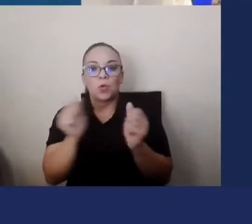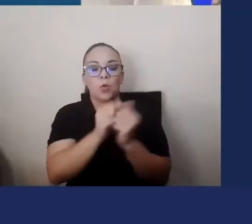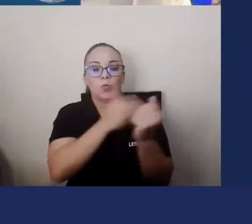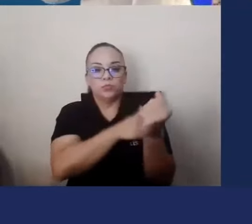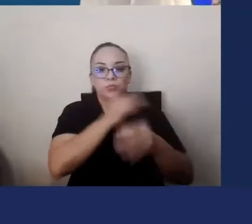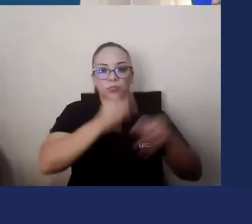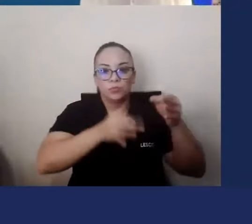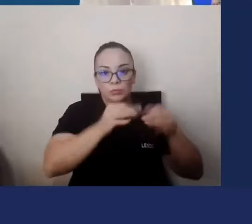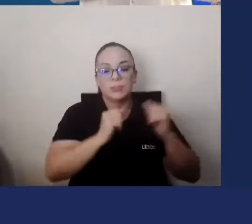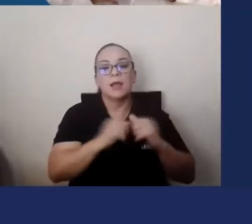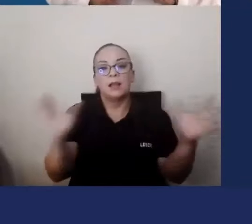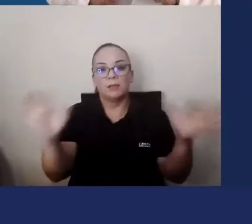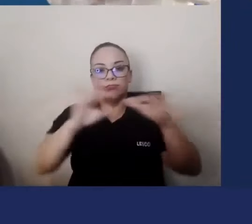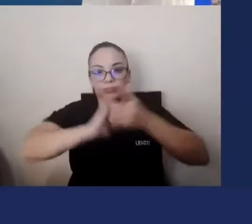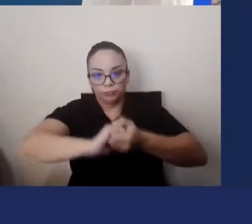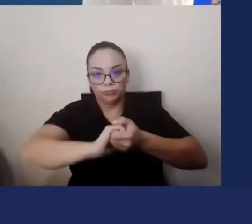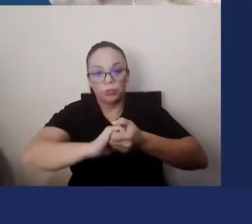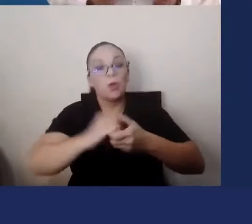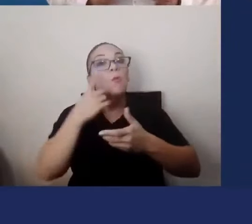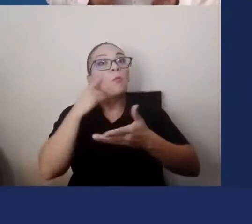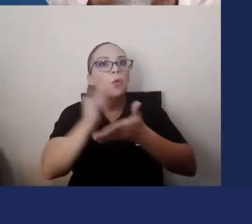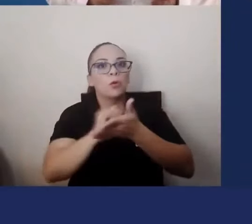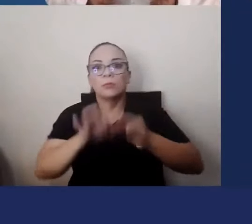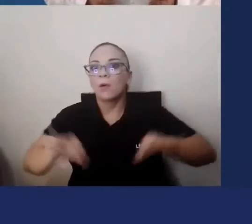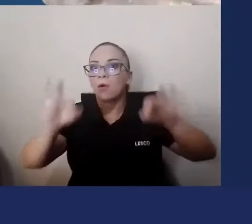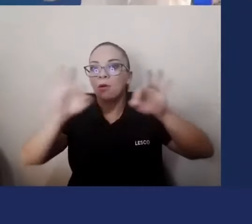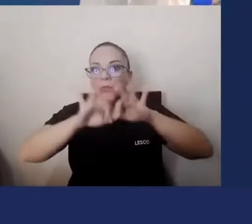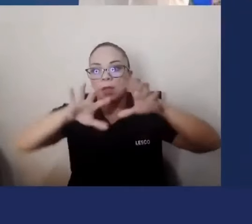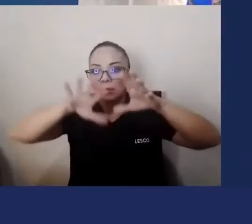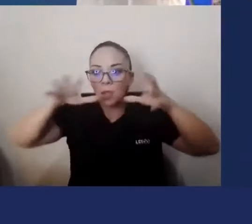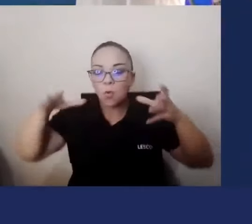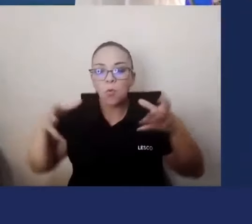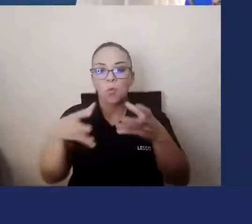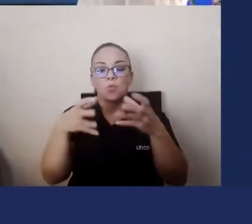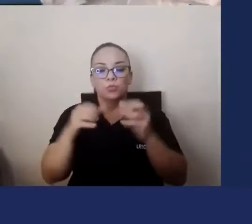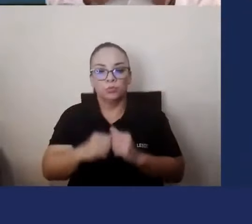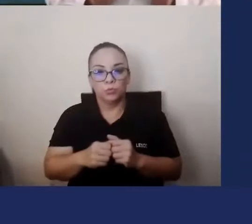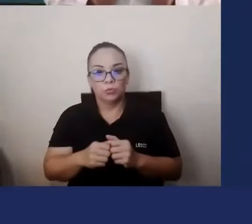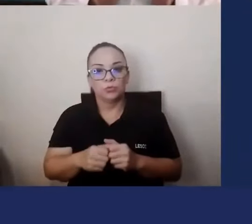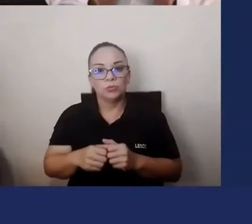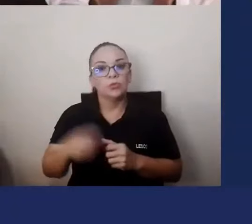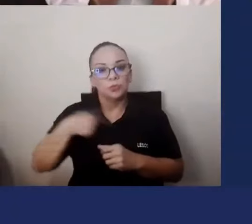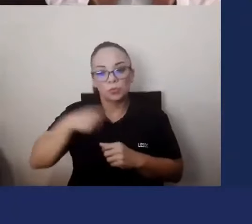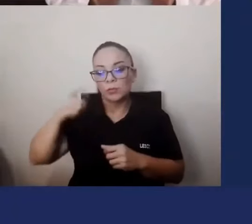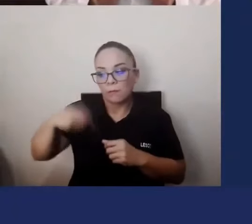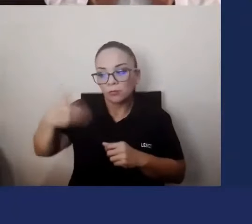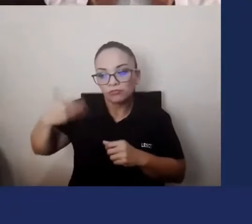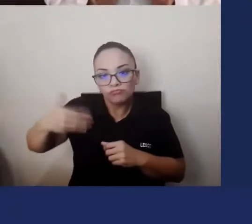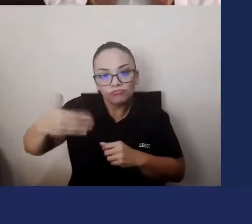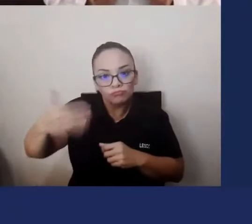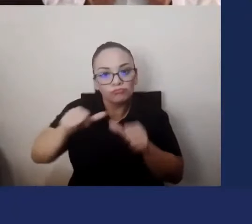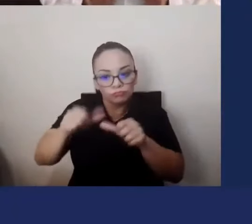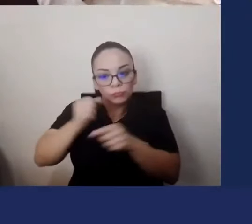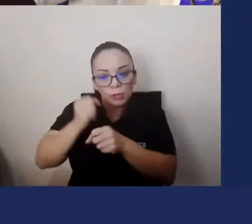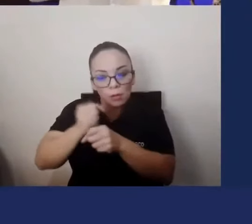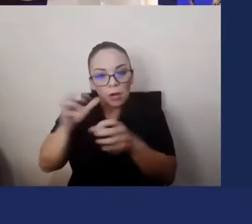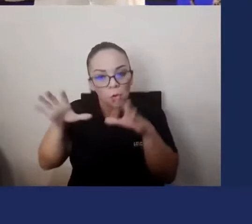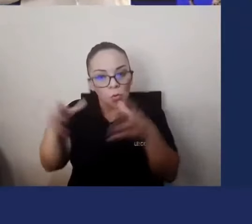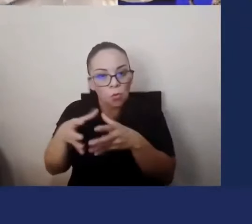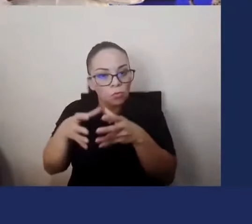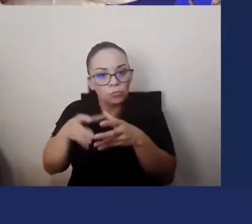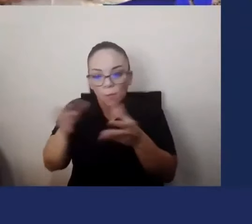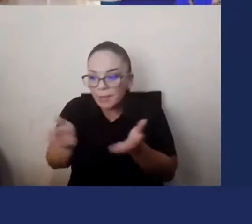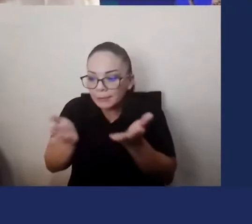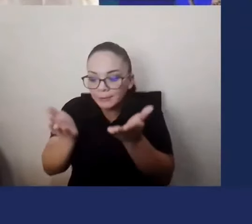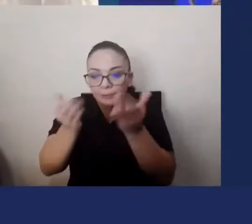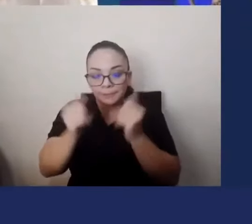apoyar muchísimo y trabajar de forma conjunta como lo hemos venido haciendo y lo tenemos que repotenciar cada vez más.